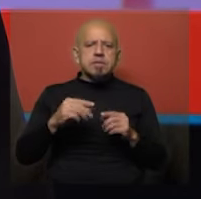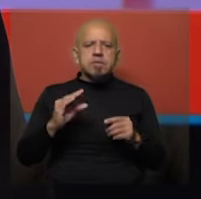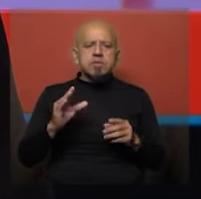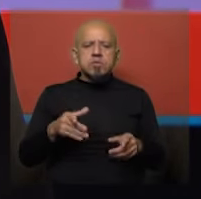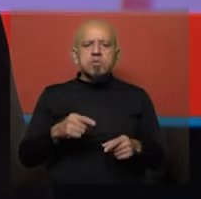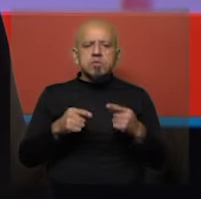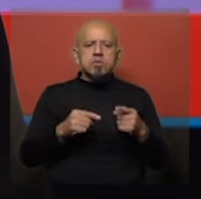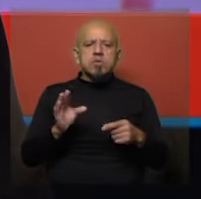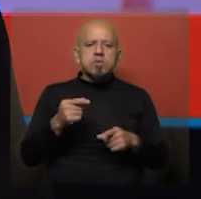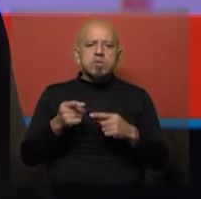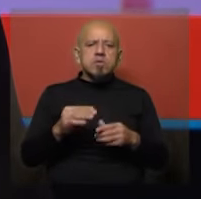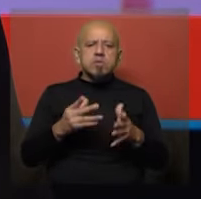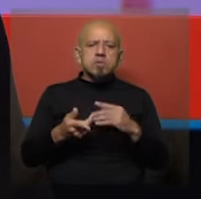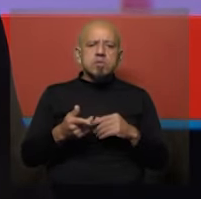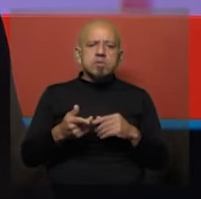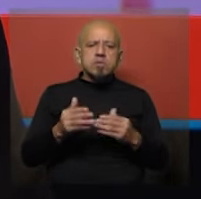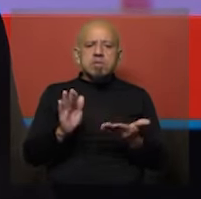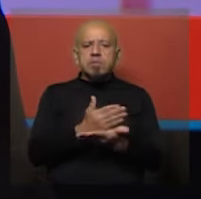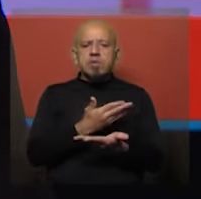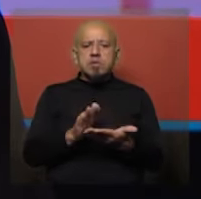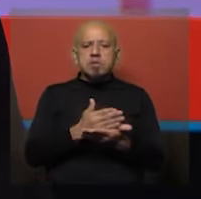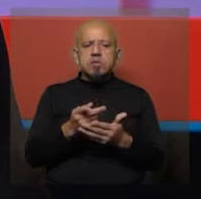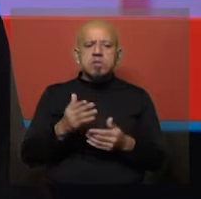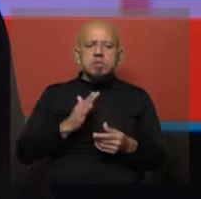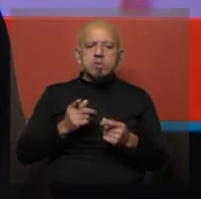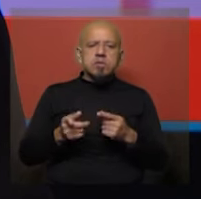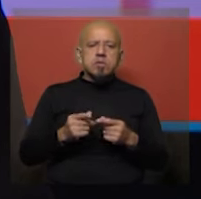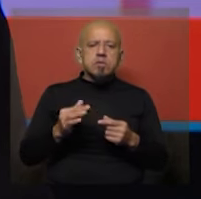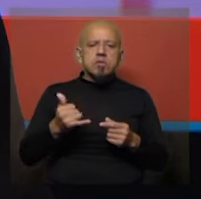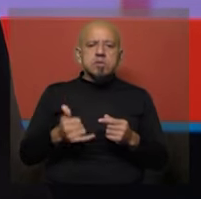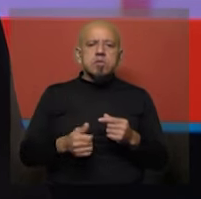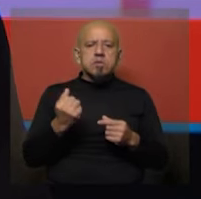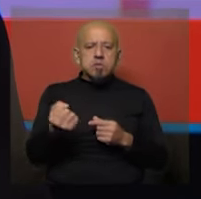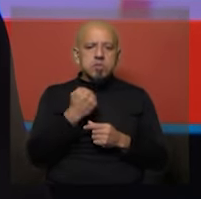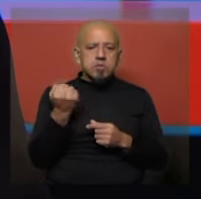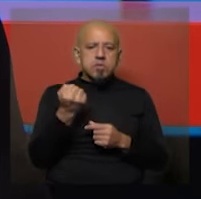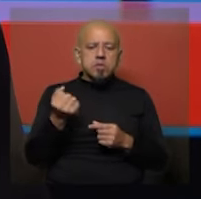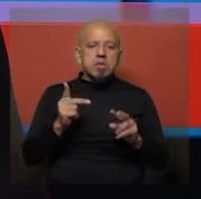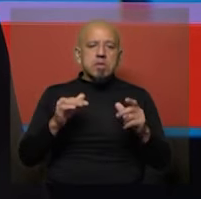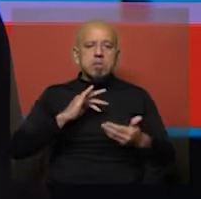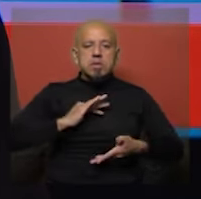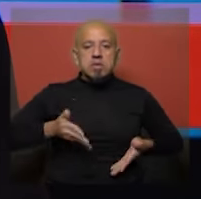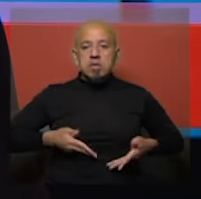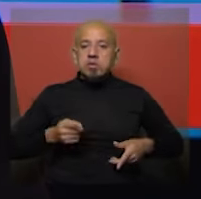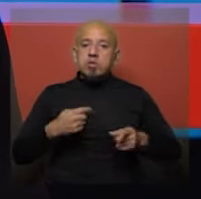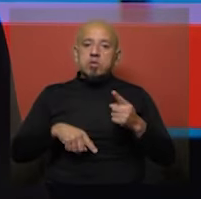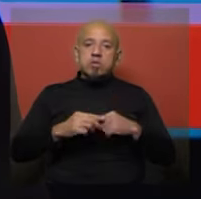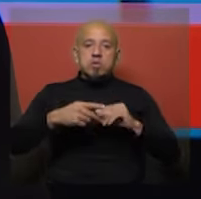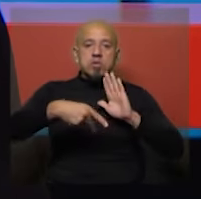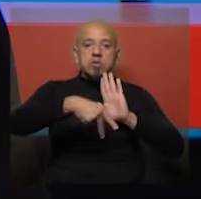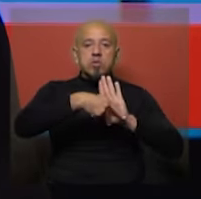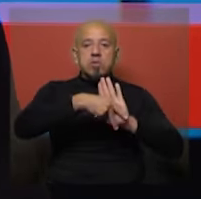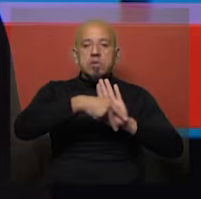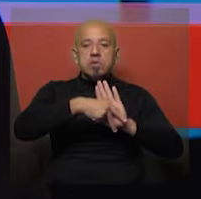discriminación hacia la mujer ambas ambas convenciones trae la importancia de la perspectiva de G O sea que la normativa